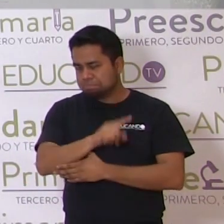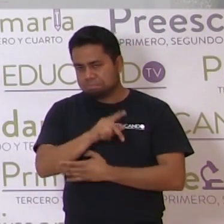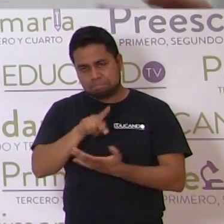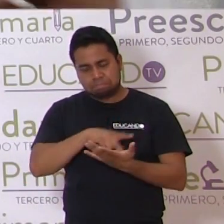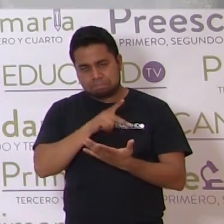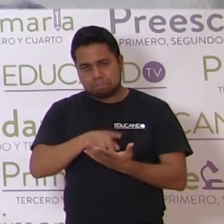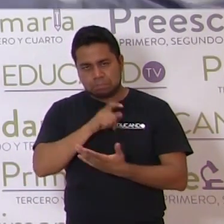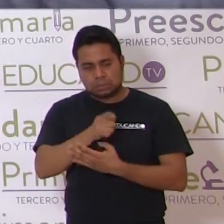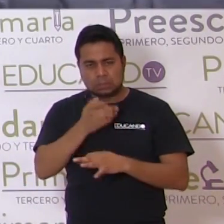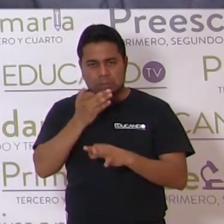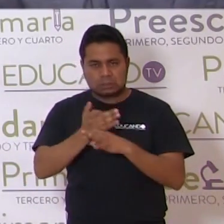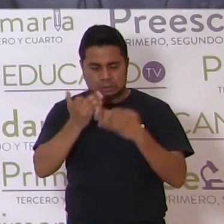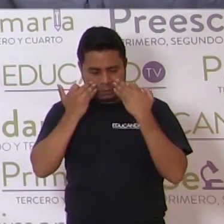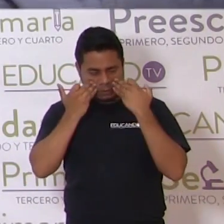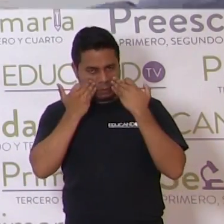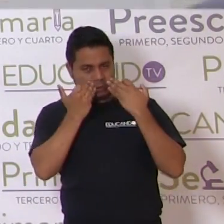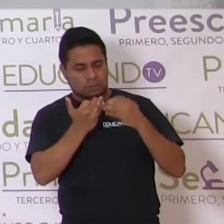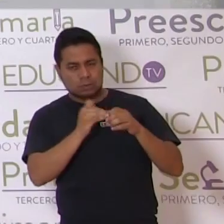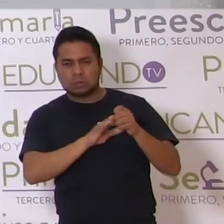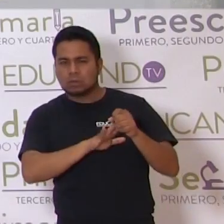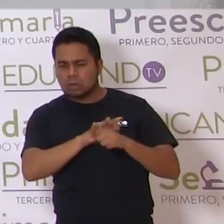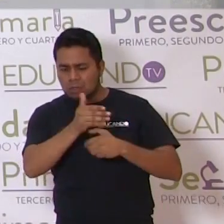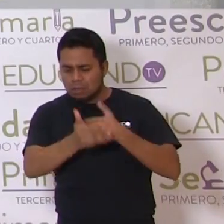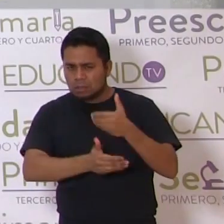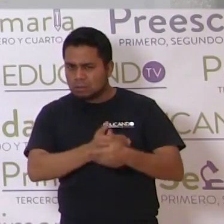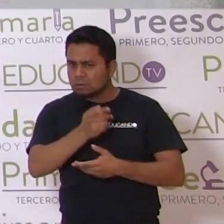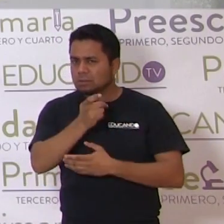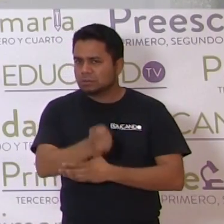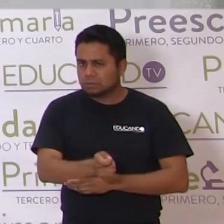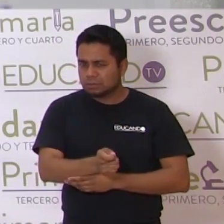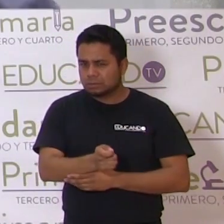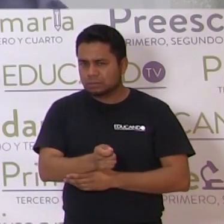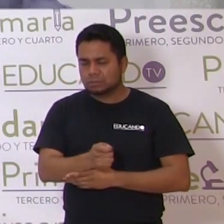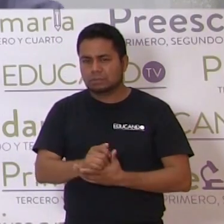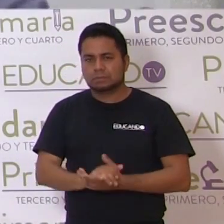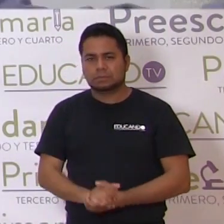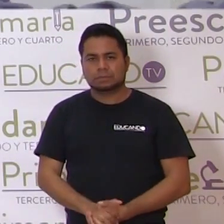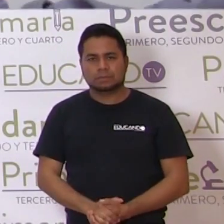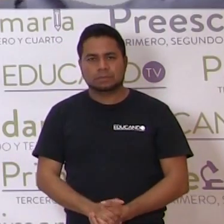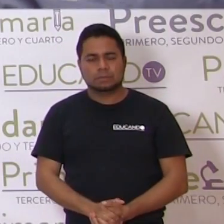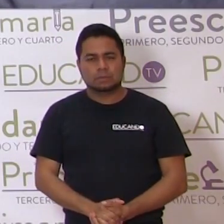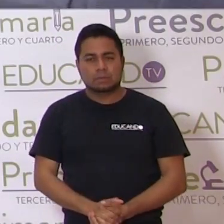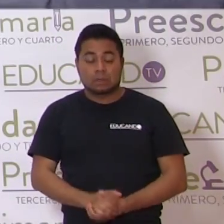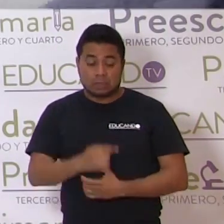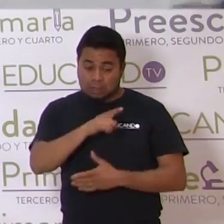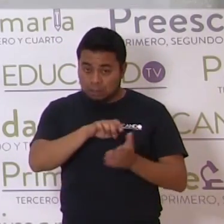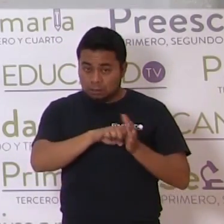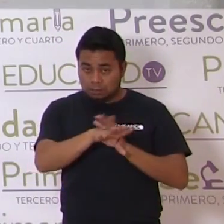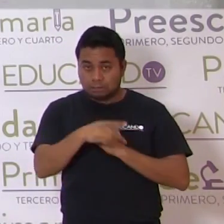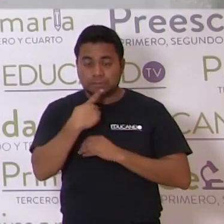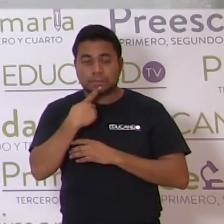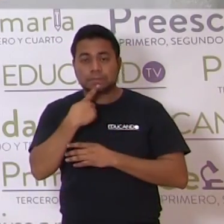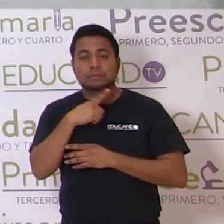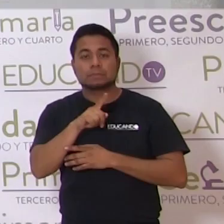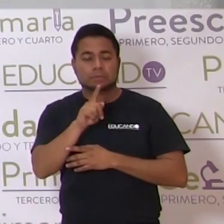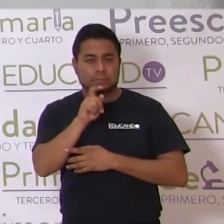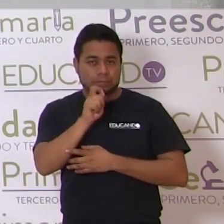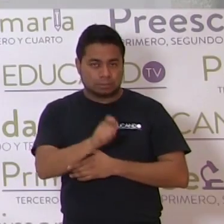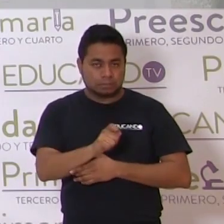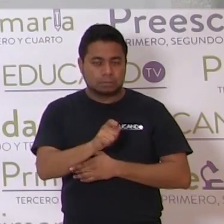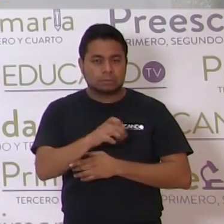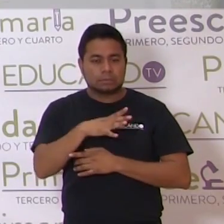¿Qué estamos viendo en este procedimiento, en este apartado? Bueno, Aquí estamos viendo